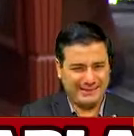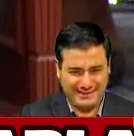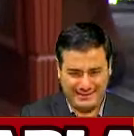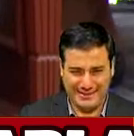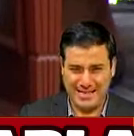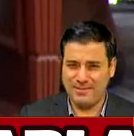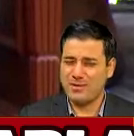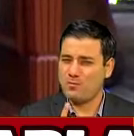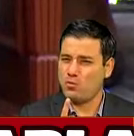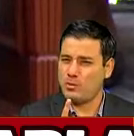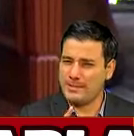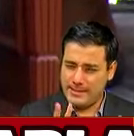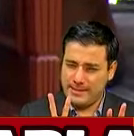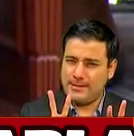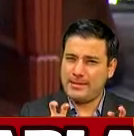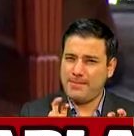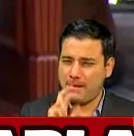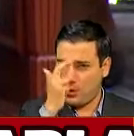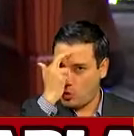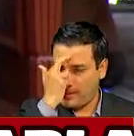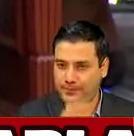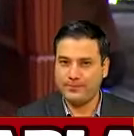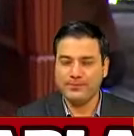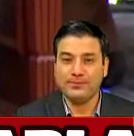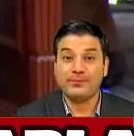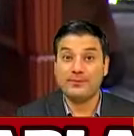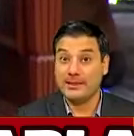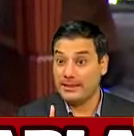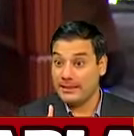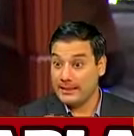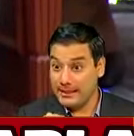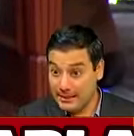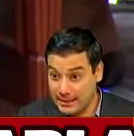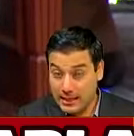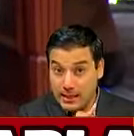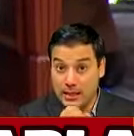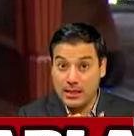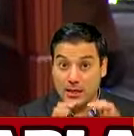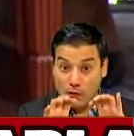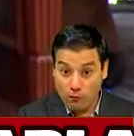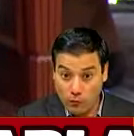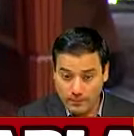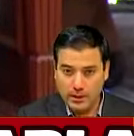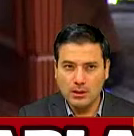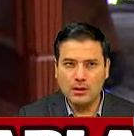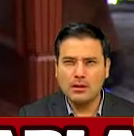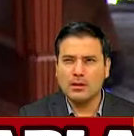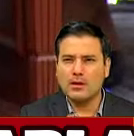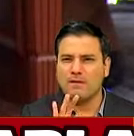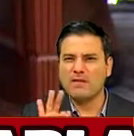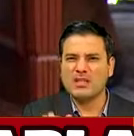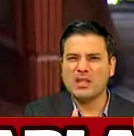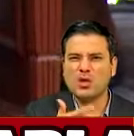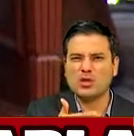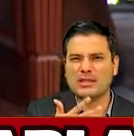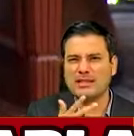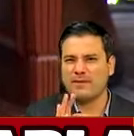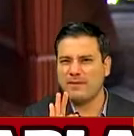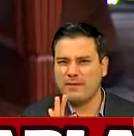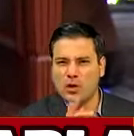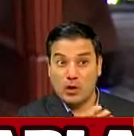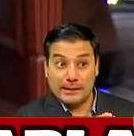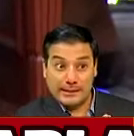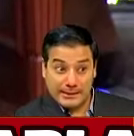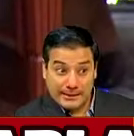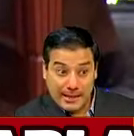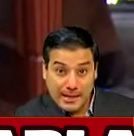ya sucedió, y es que la autoridad ya revisó estos informes que llegaron el 12 y el 13, es cierto, tarde, y fuera de